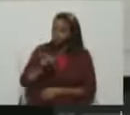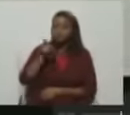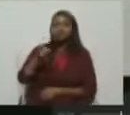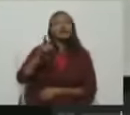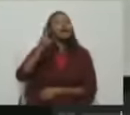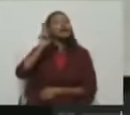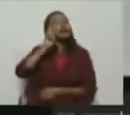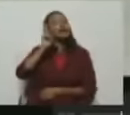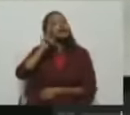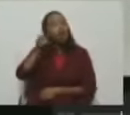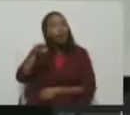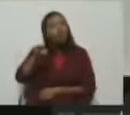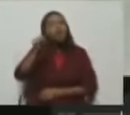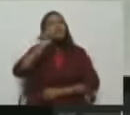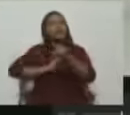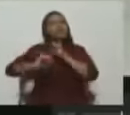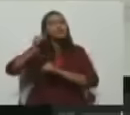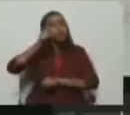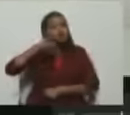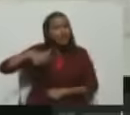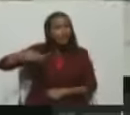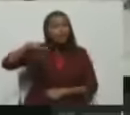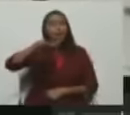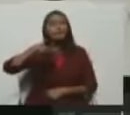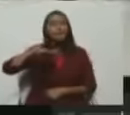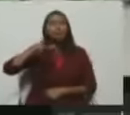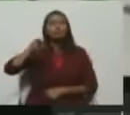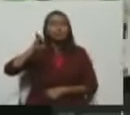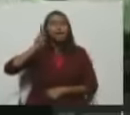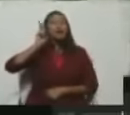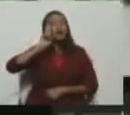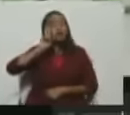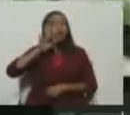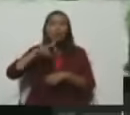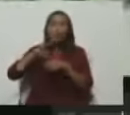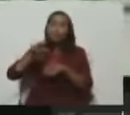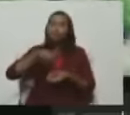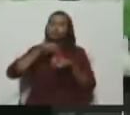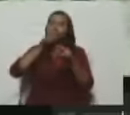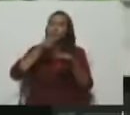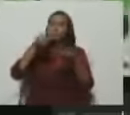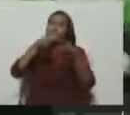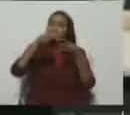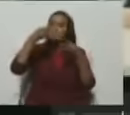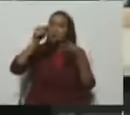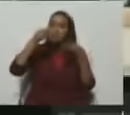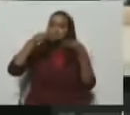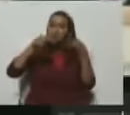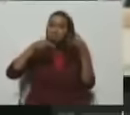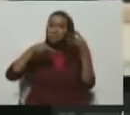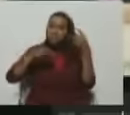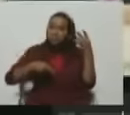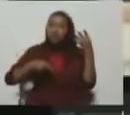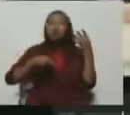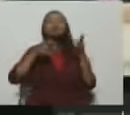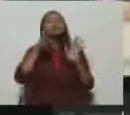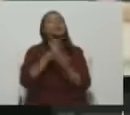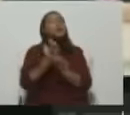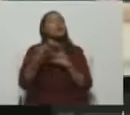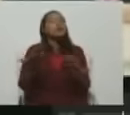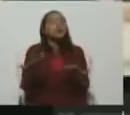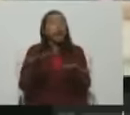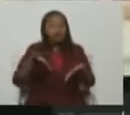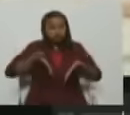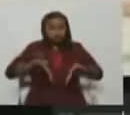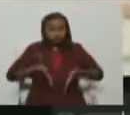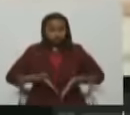de cuando confluyen hoy varios acontecimientos. Lo primero es el natalicio de nuestro padre el Libertador, de